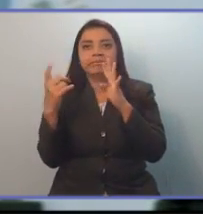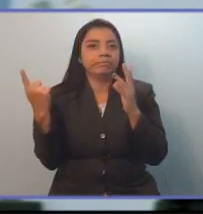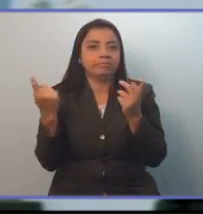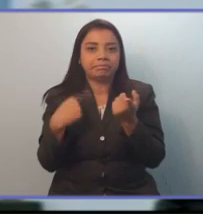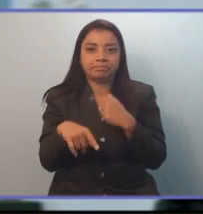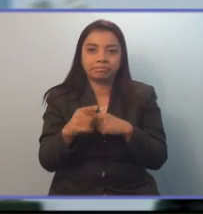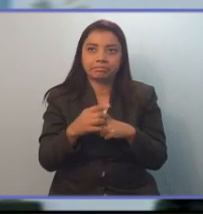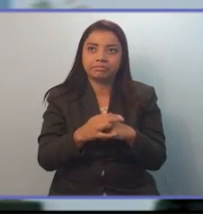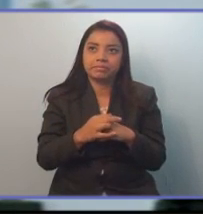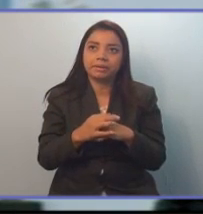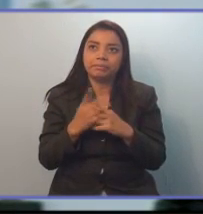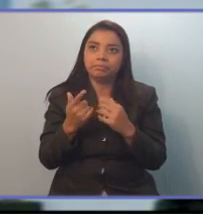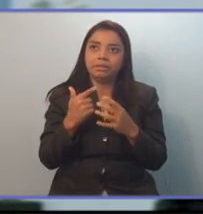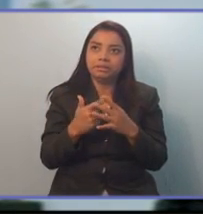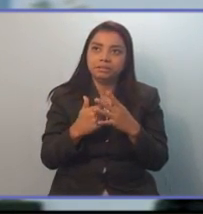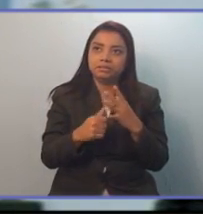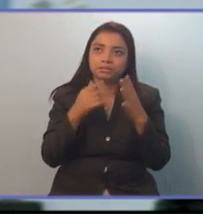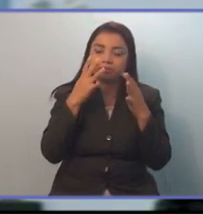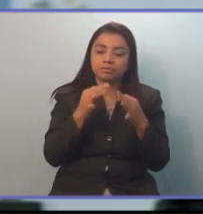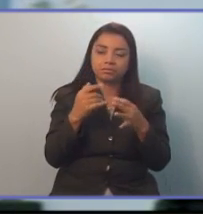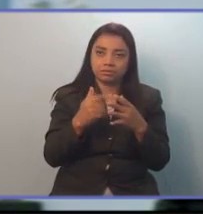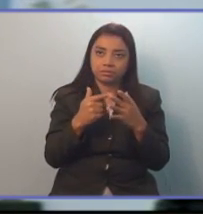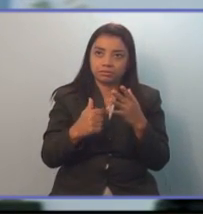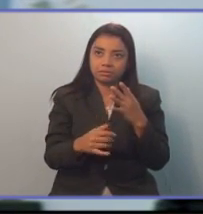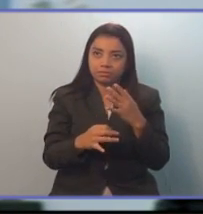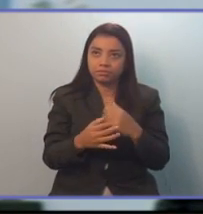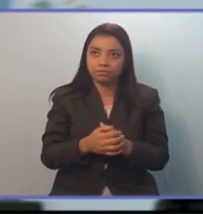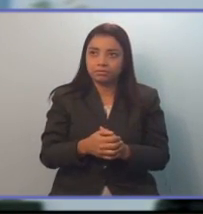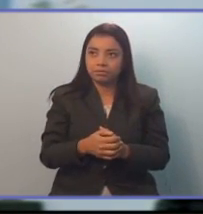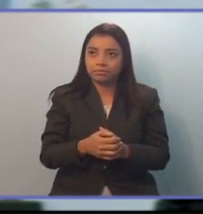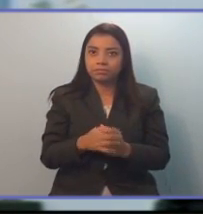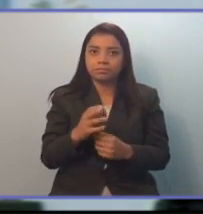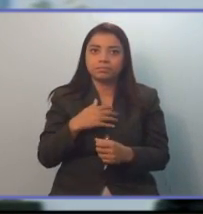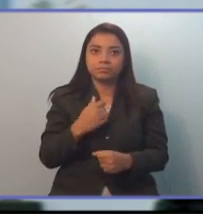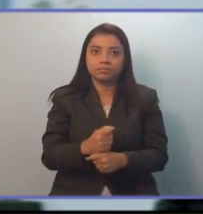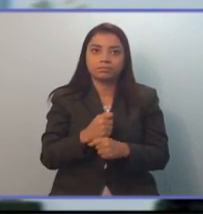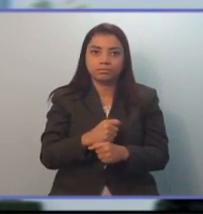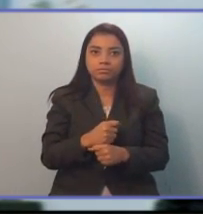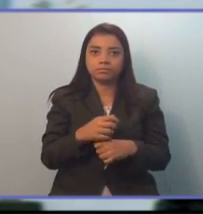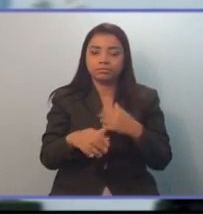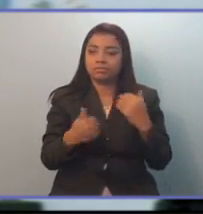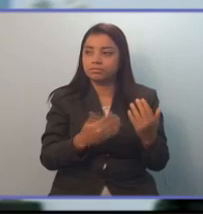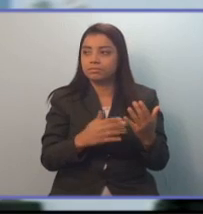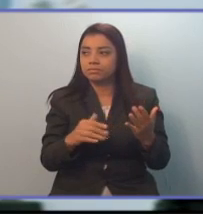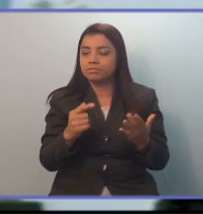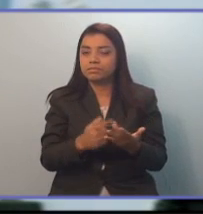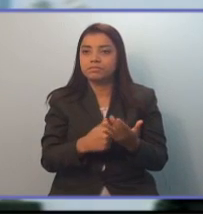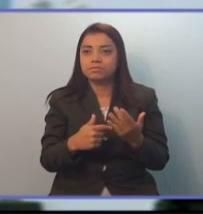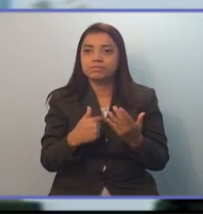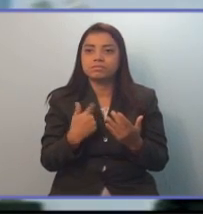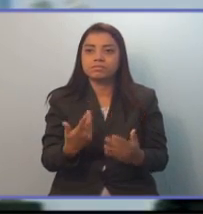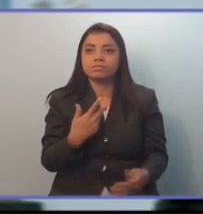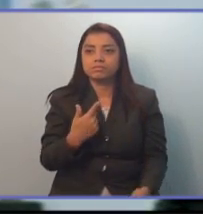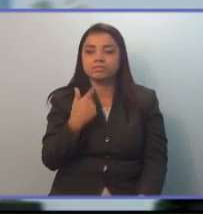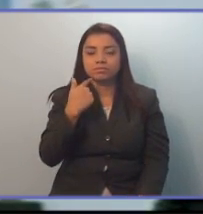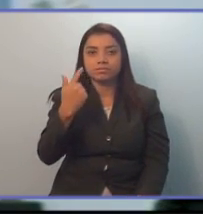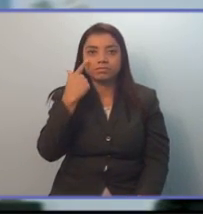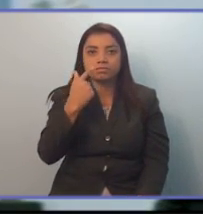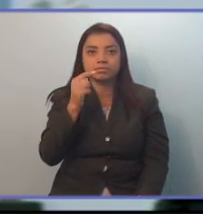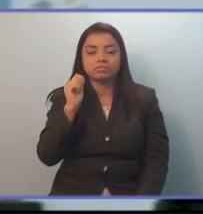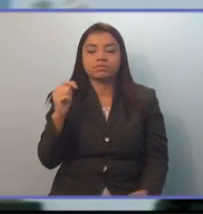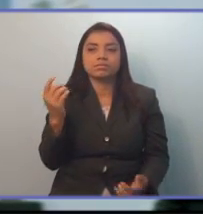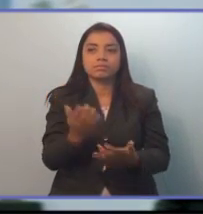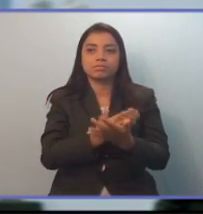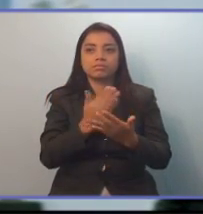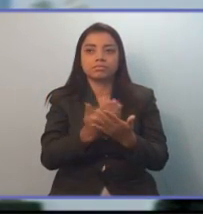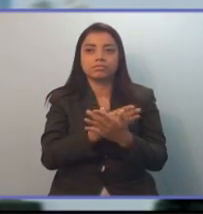porque saben que se les va a imponer una sentencia, lo más seguro condenatoria. Entonces habría que estudiar